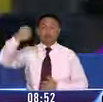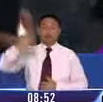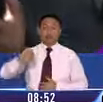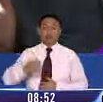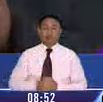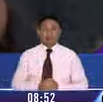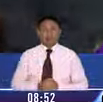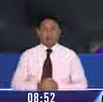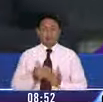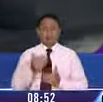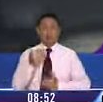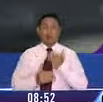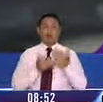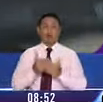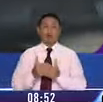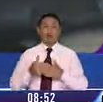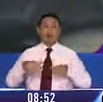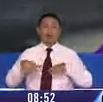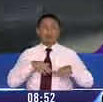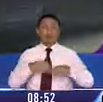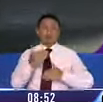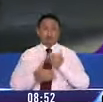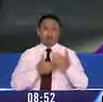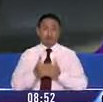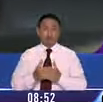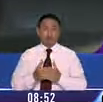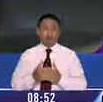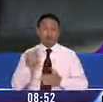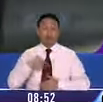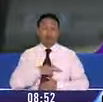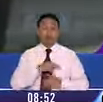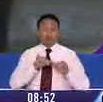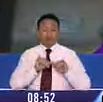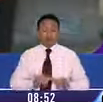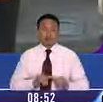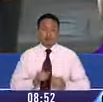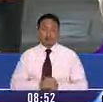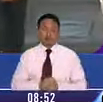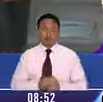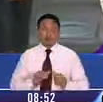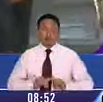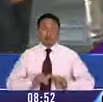Carondelet. De a poco sigue este movimiento. Nosotros nos vamos a mantener en este punto.